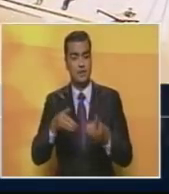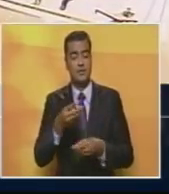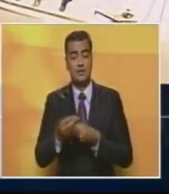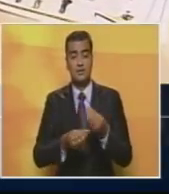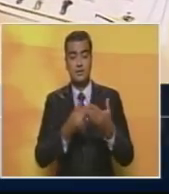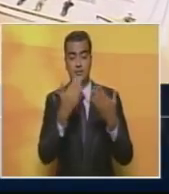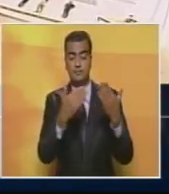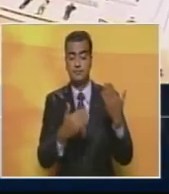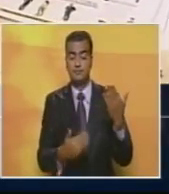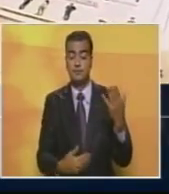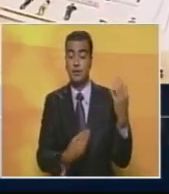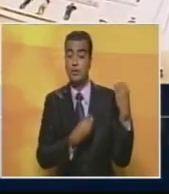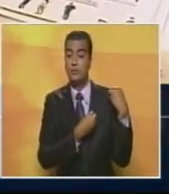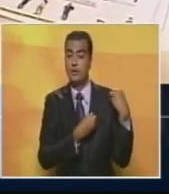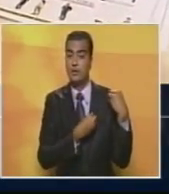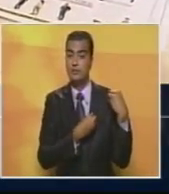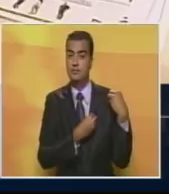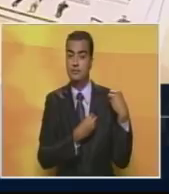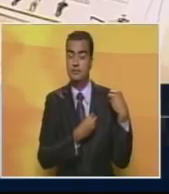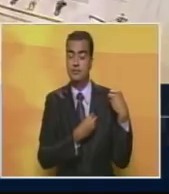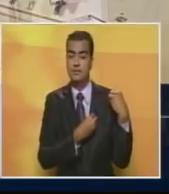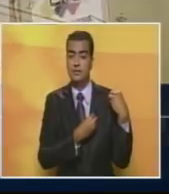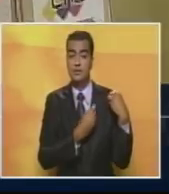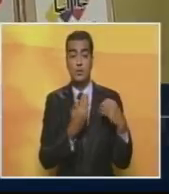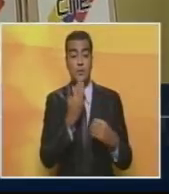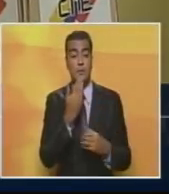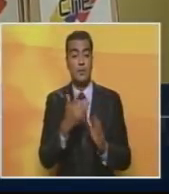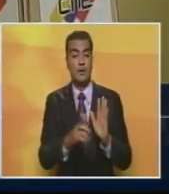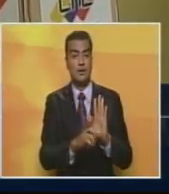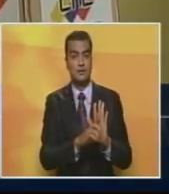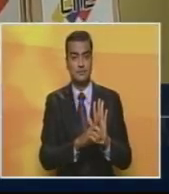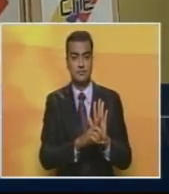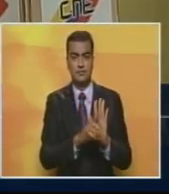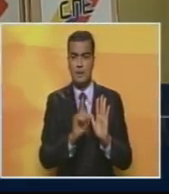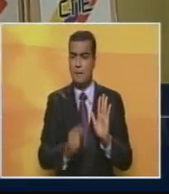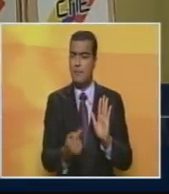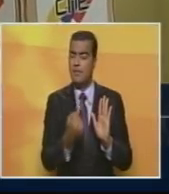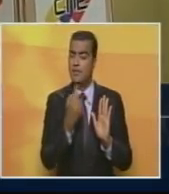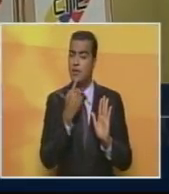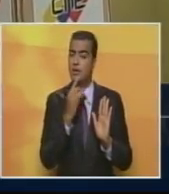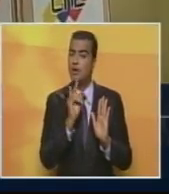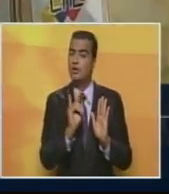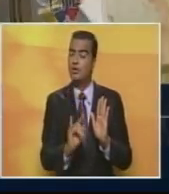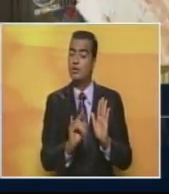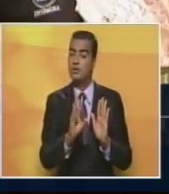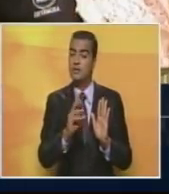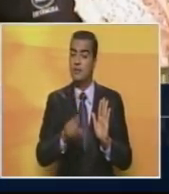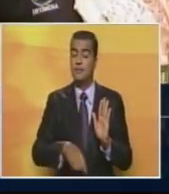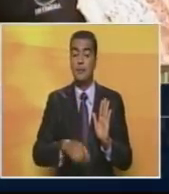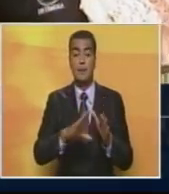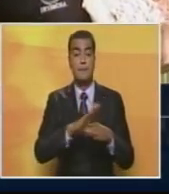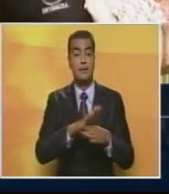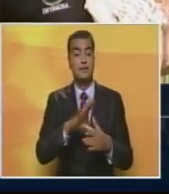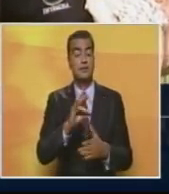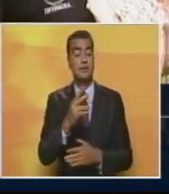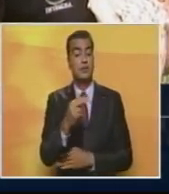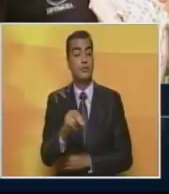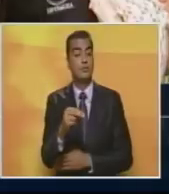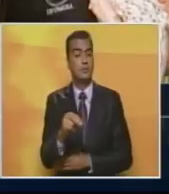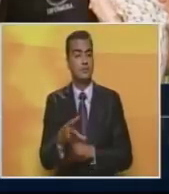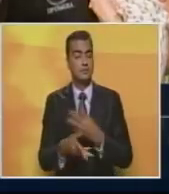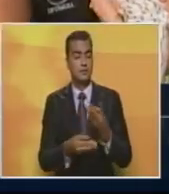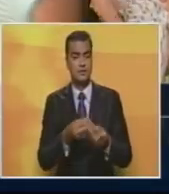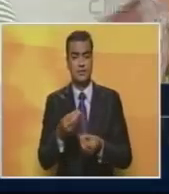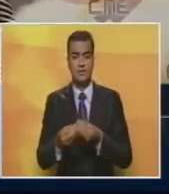los recaudos correspondientes que son exigidos por la ley. Además, dijo que el lunes 6 y martes 7 de noviembre se